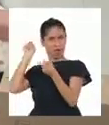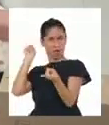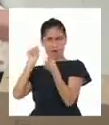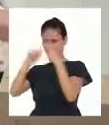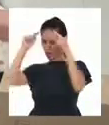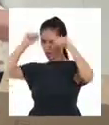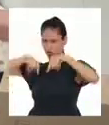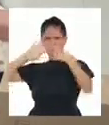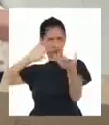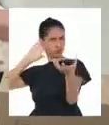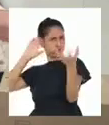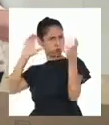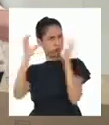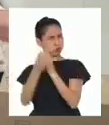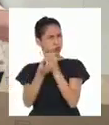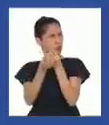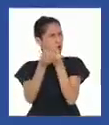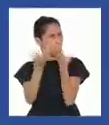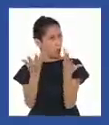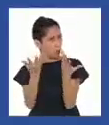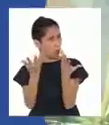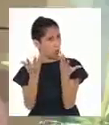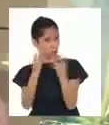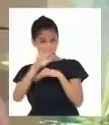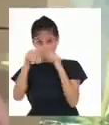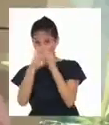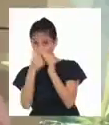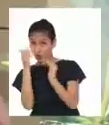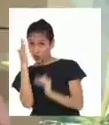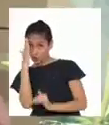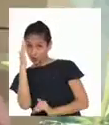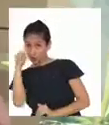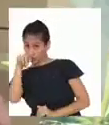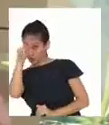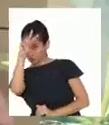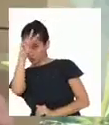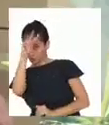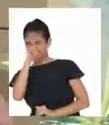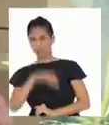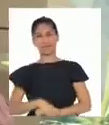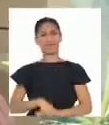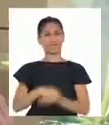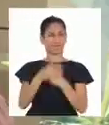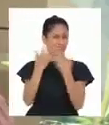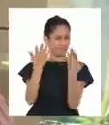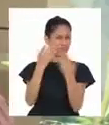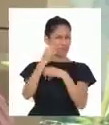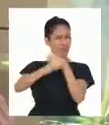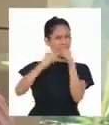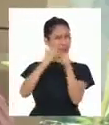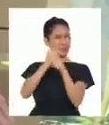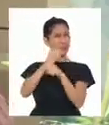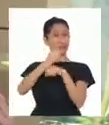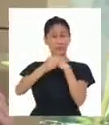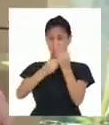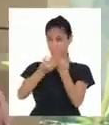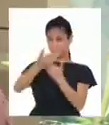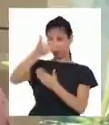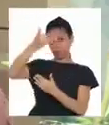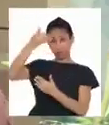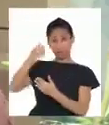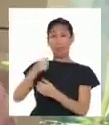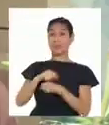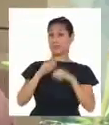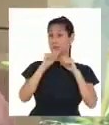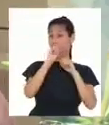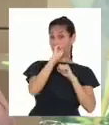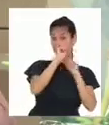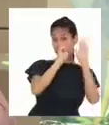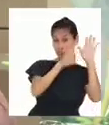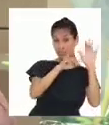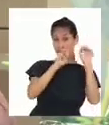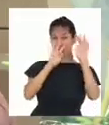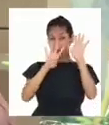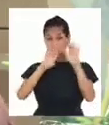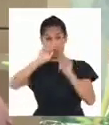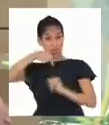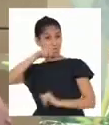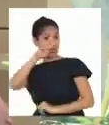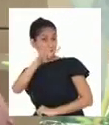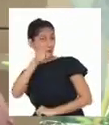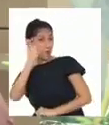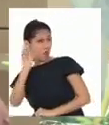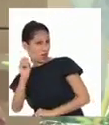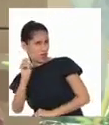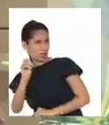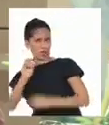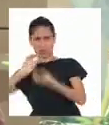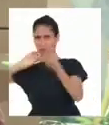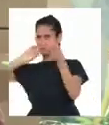y todos conocemos en el Perú? Por lo visto, los siglos XIX y XX han sido décadas de muchos cambios en